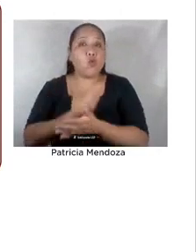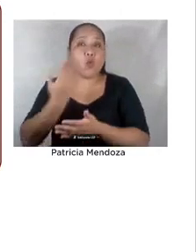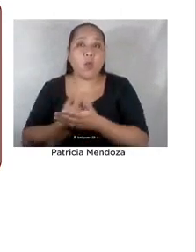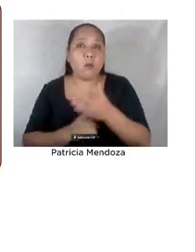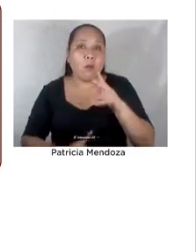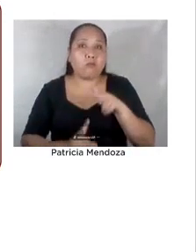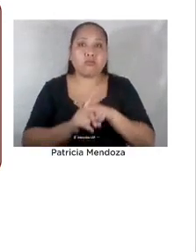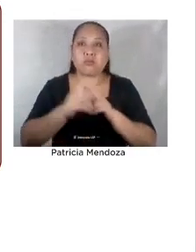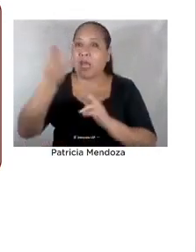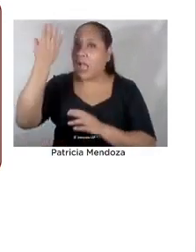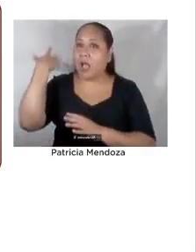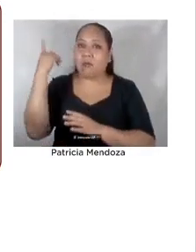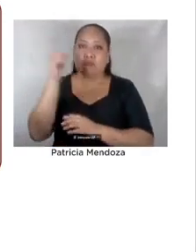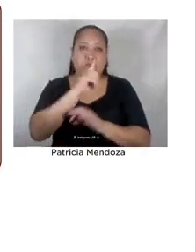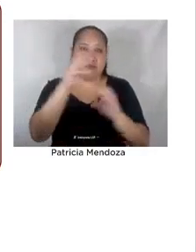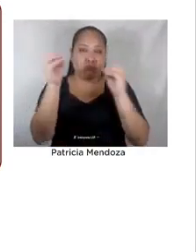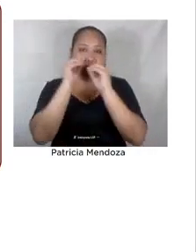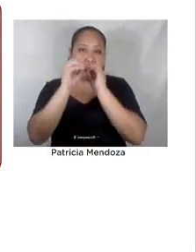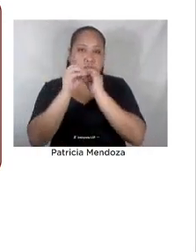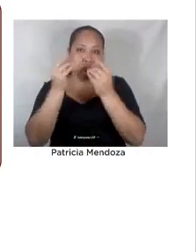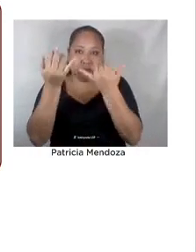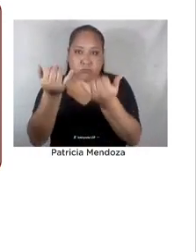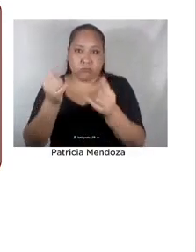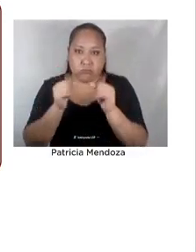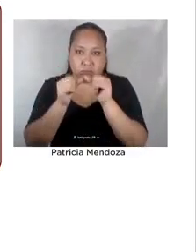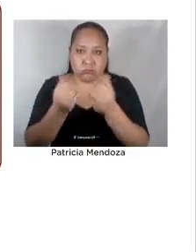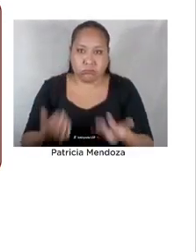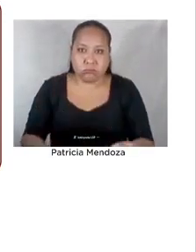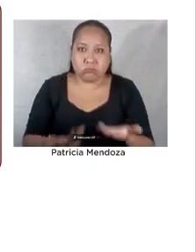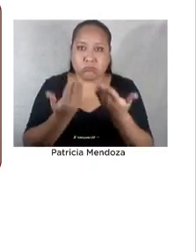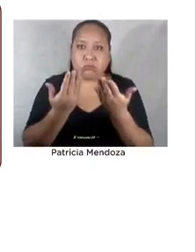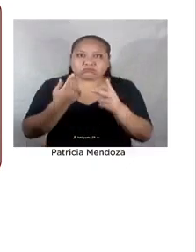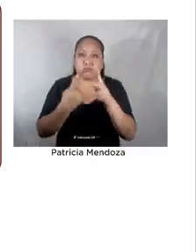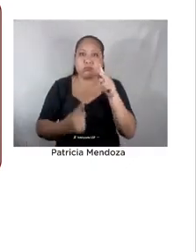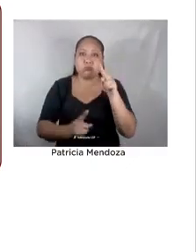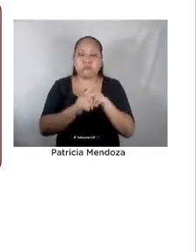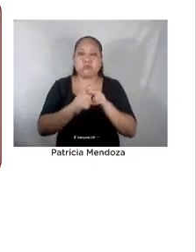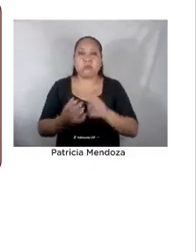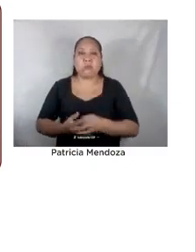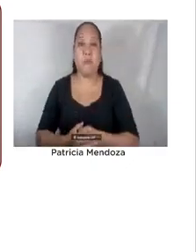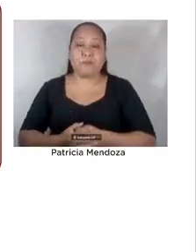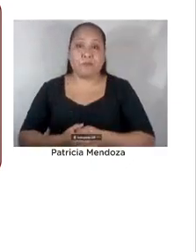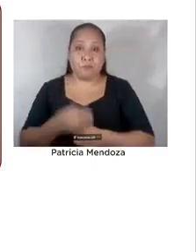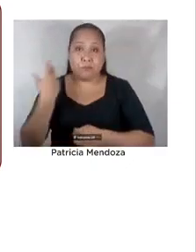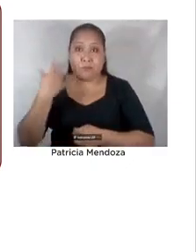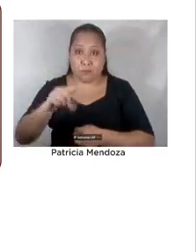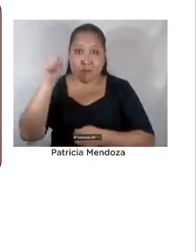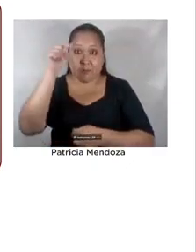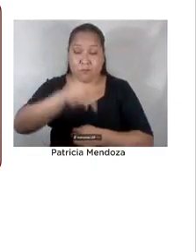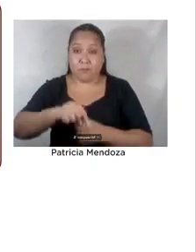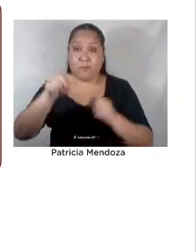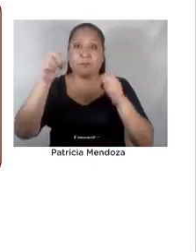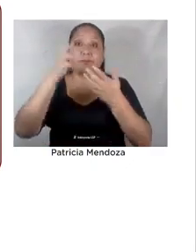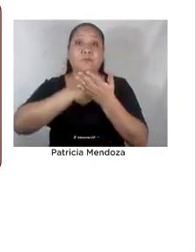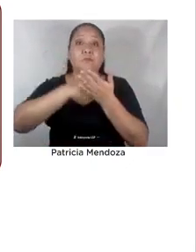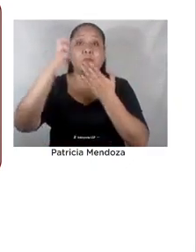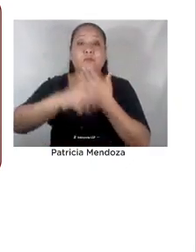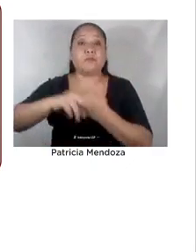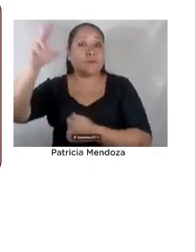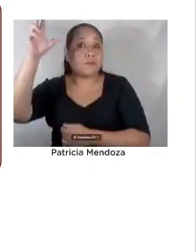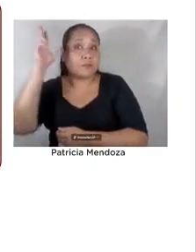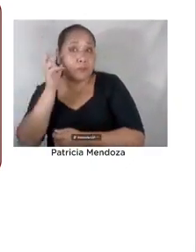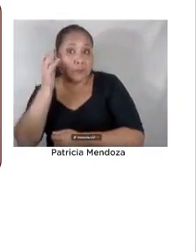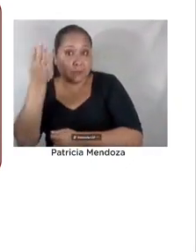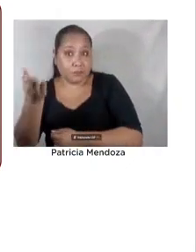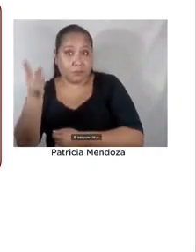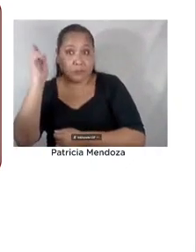momento, ¿no? Nos ha tocado, a través del Te Escucho Docente, acompañar también diversos